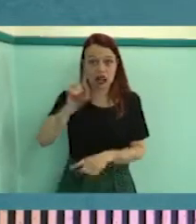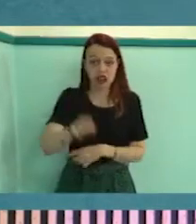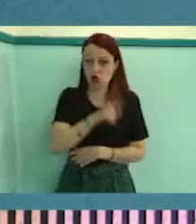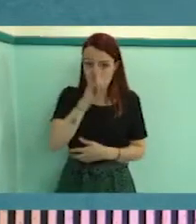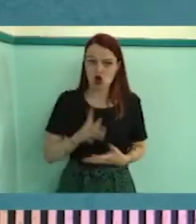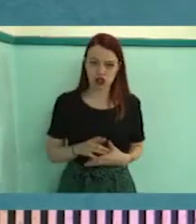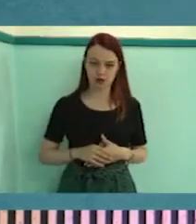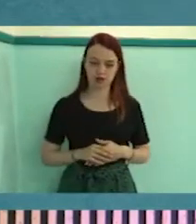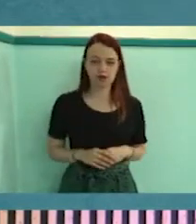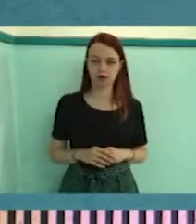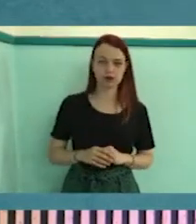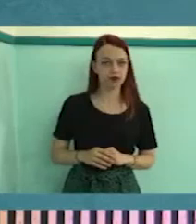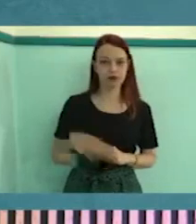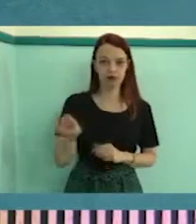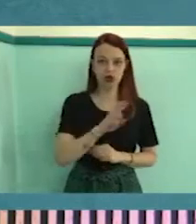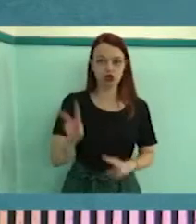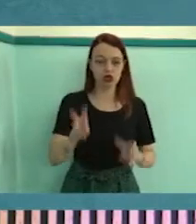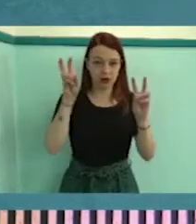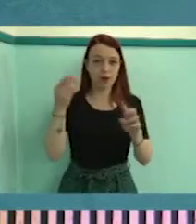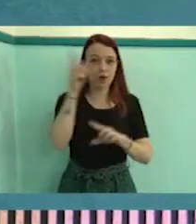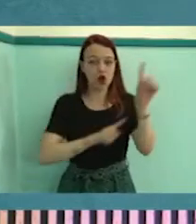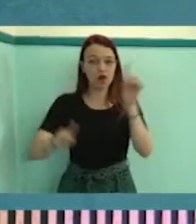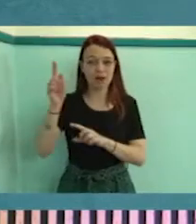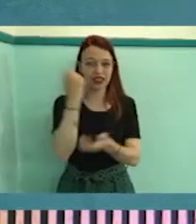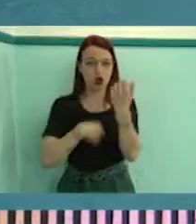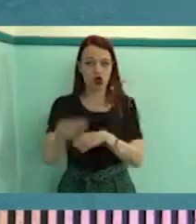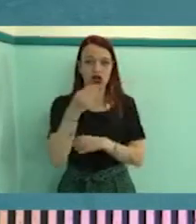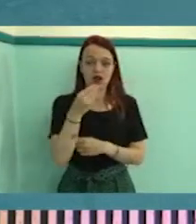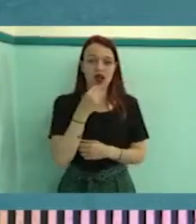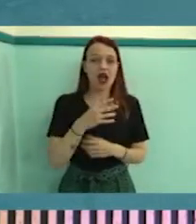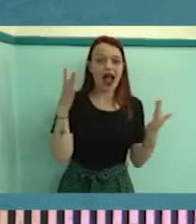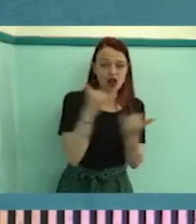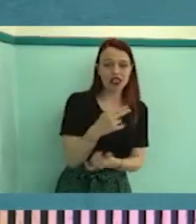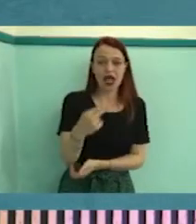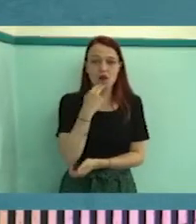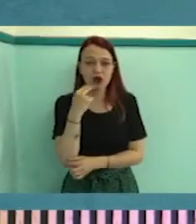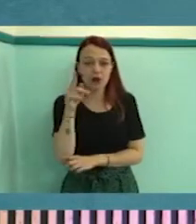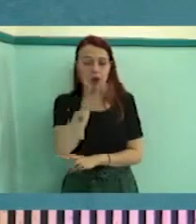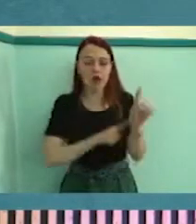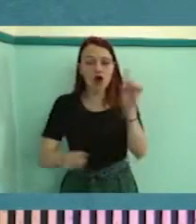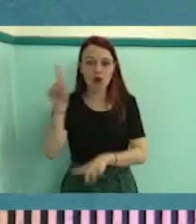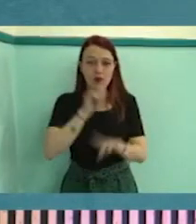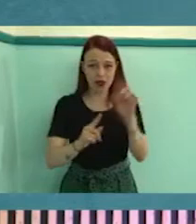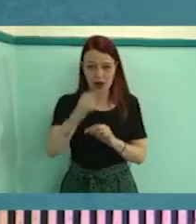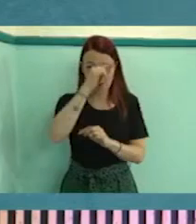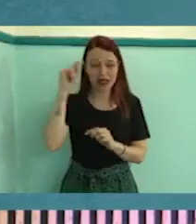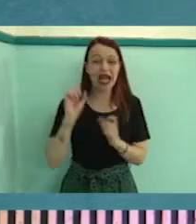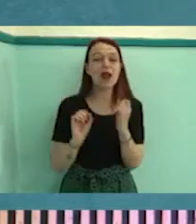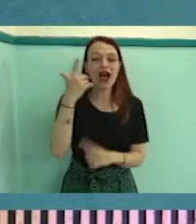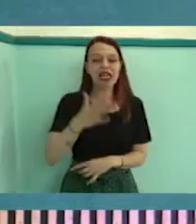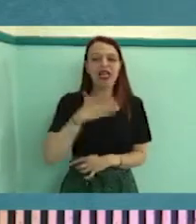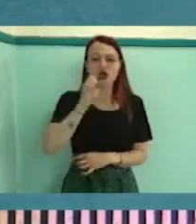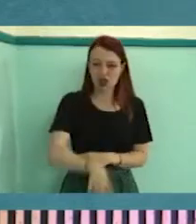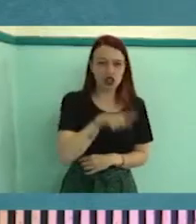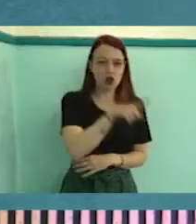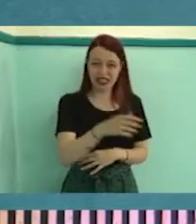último un punto muy importante es que los tca matan la anorexia y la bulimia son el trastorno mental con mayor mortalidad incluso más que el suicidio uno de